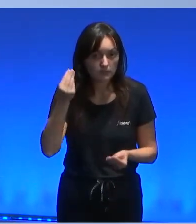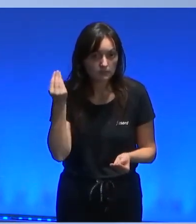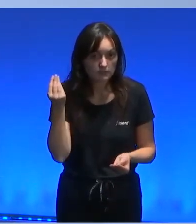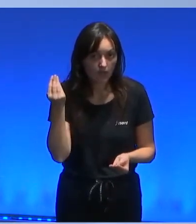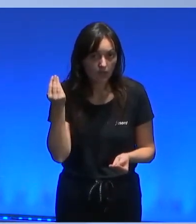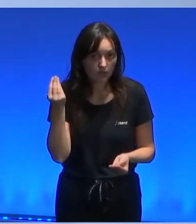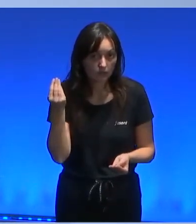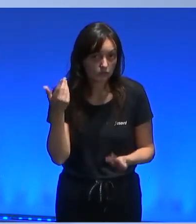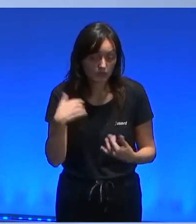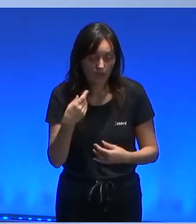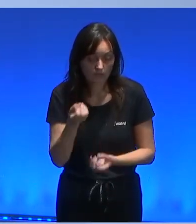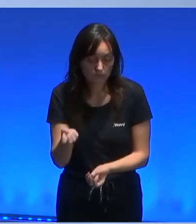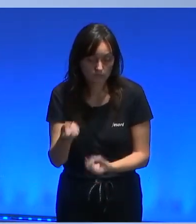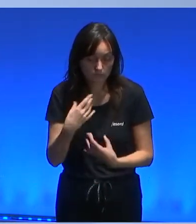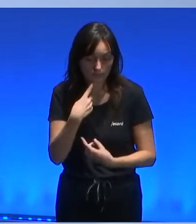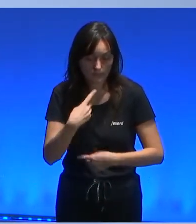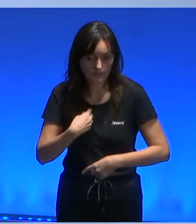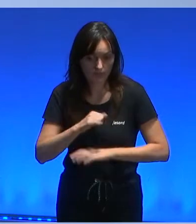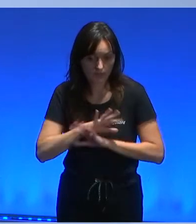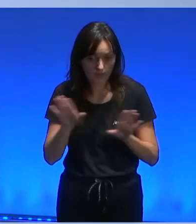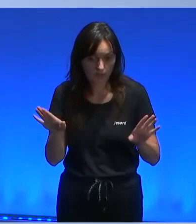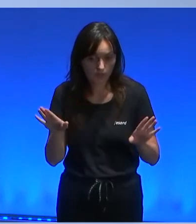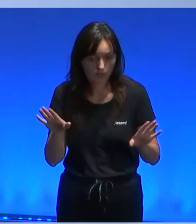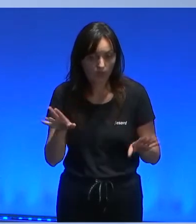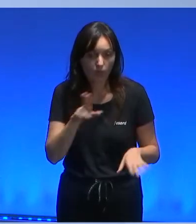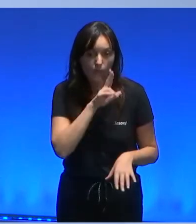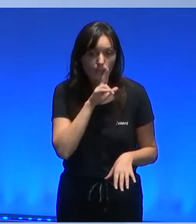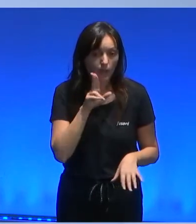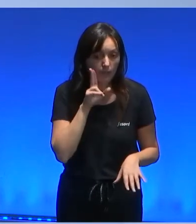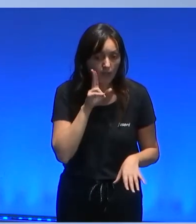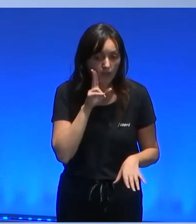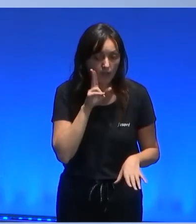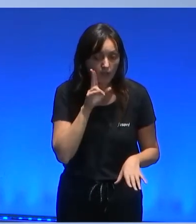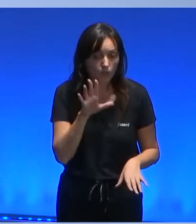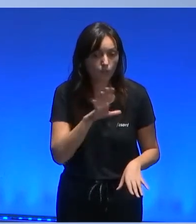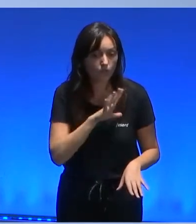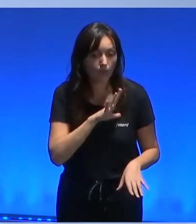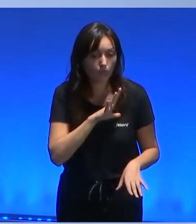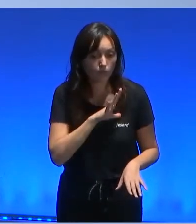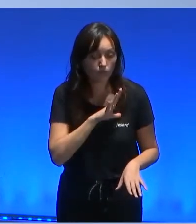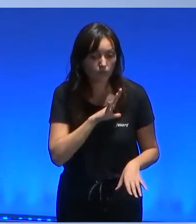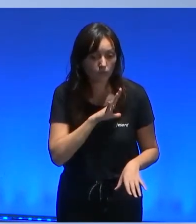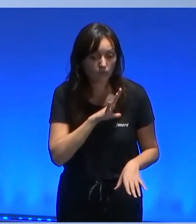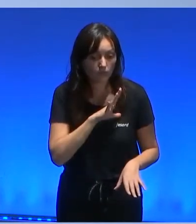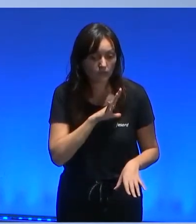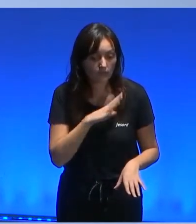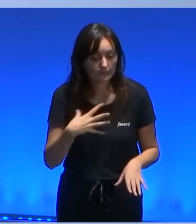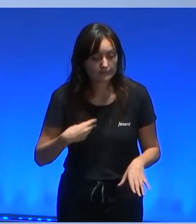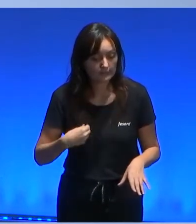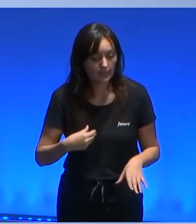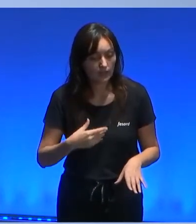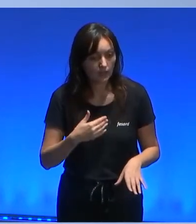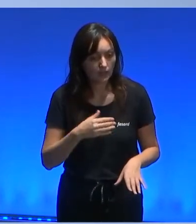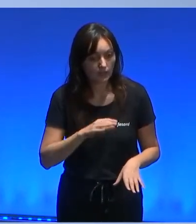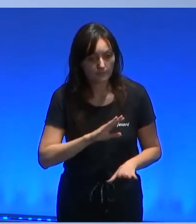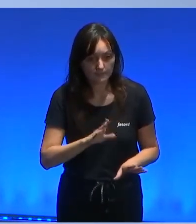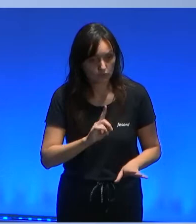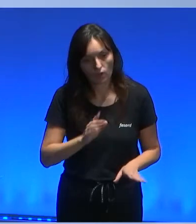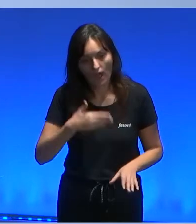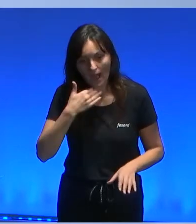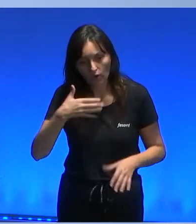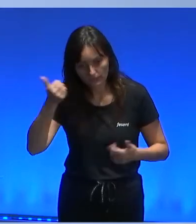porque no lo dice, mamá, por favor, con esta teta, deme algo de más,